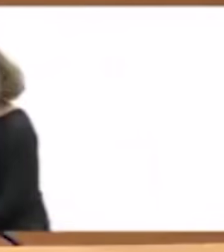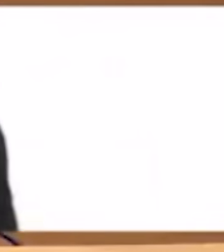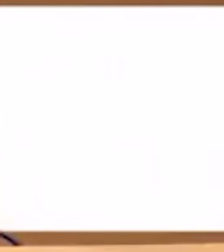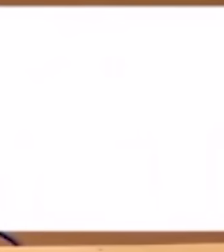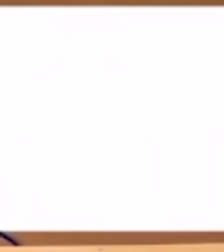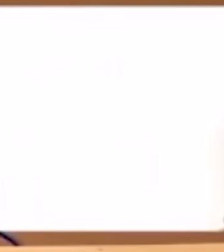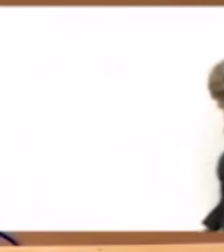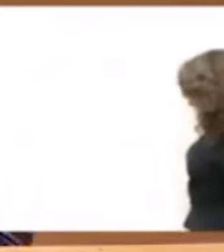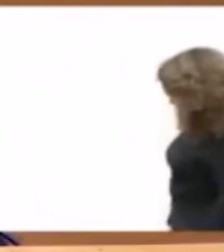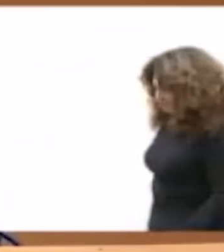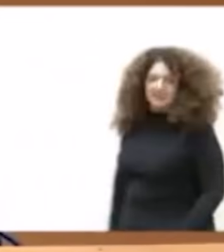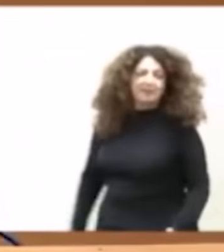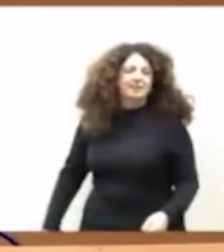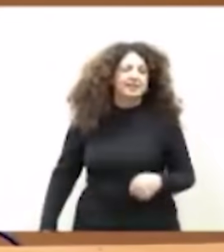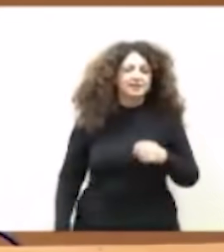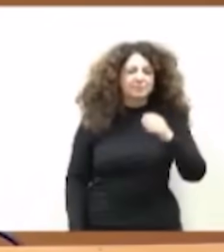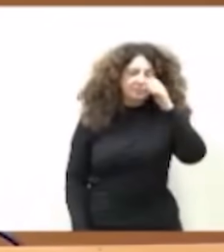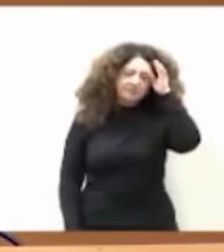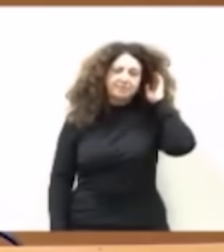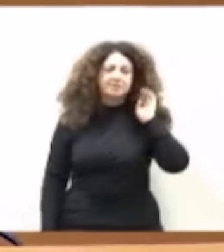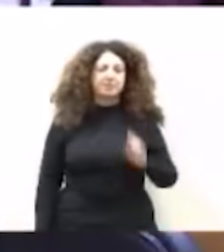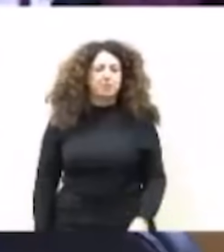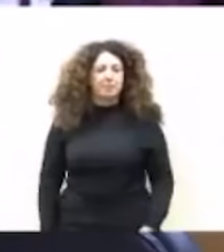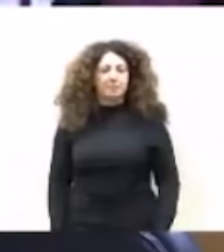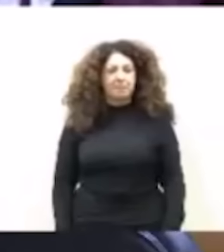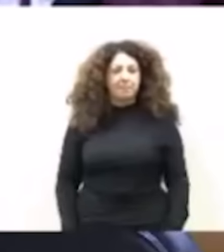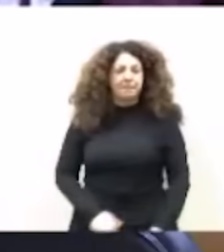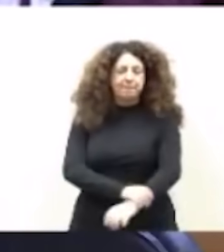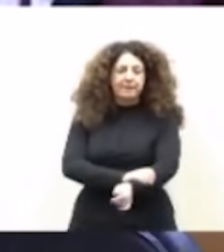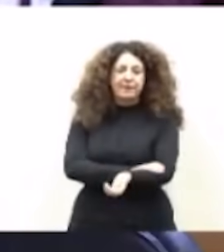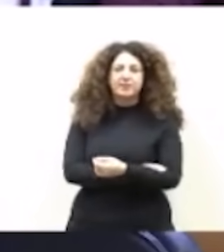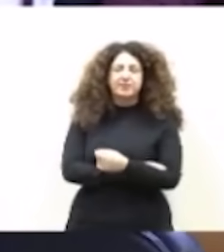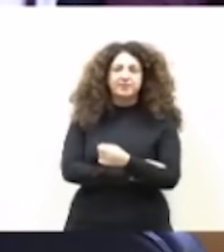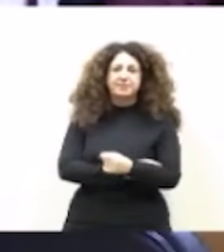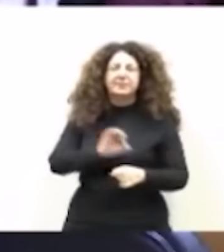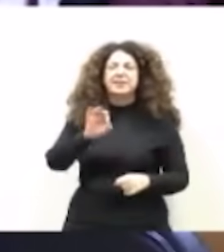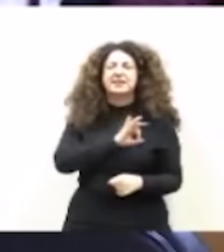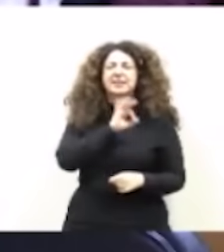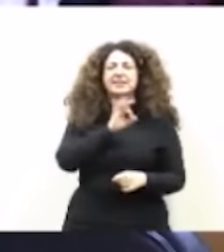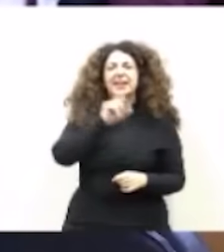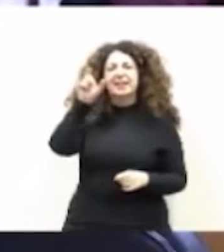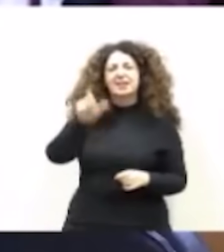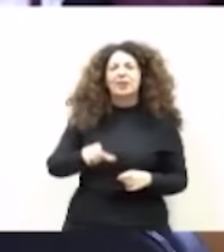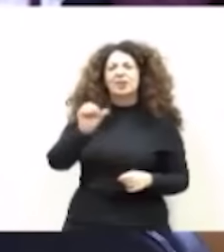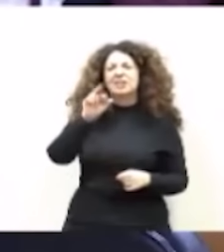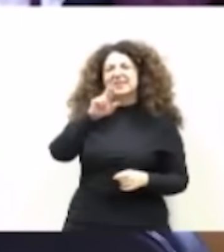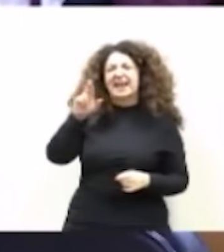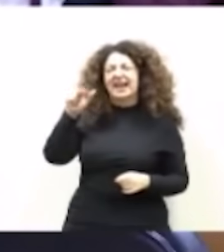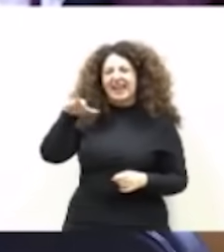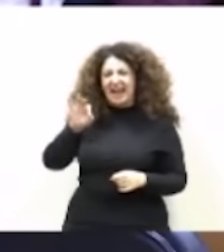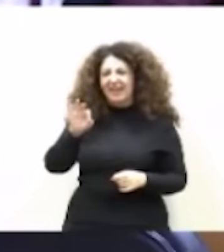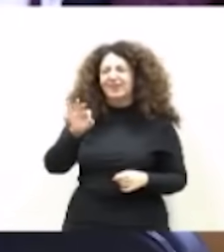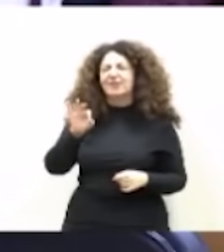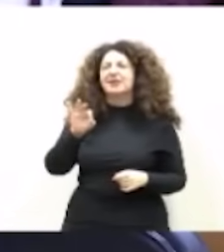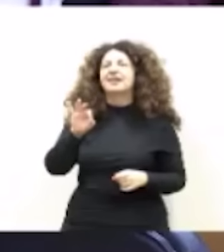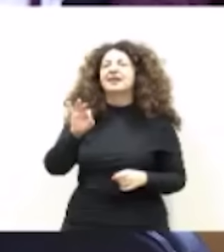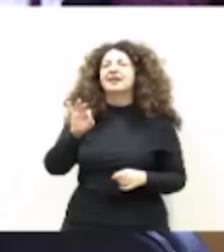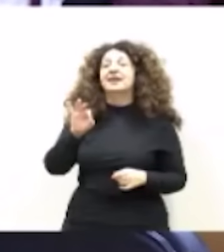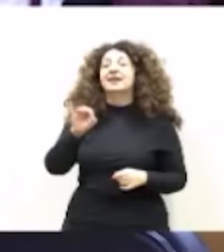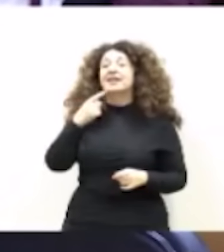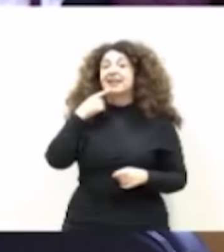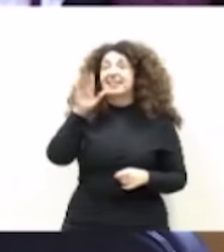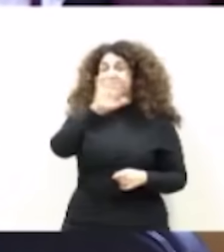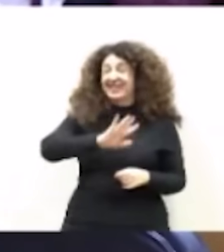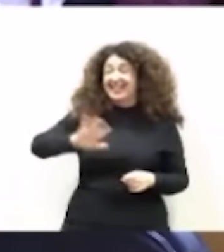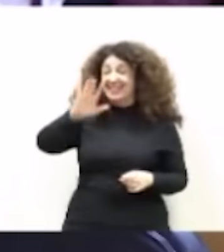Señor ministro. Mire, señor Serrano, en nuestro país no se compró un solo tren en toda España durante